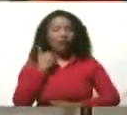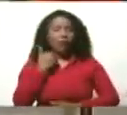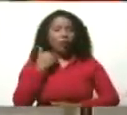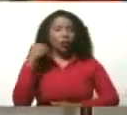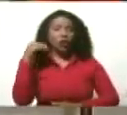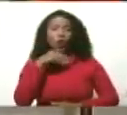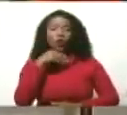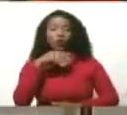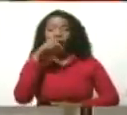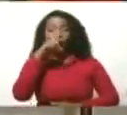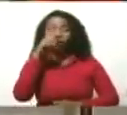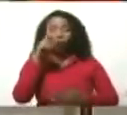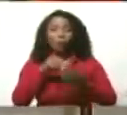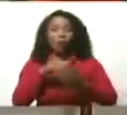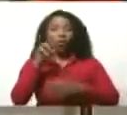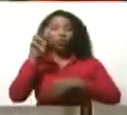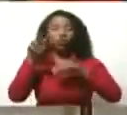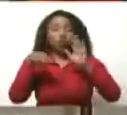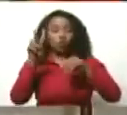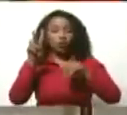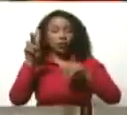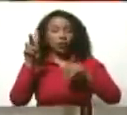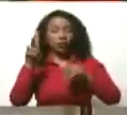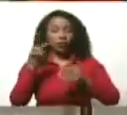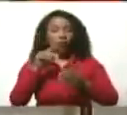año 2012, la cantidad de